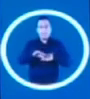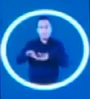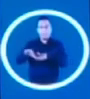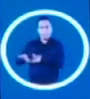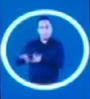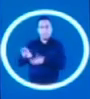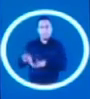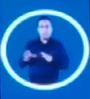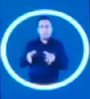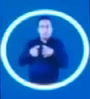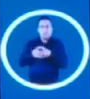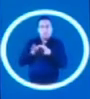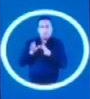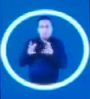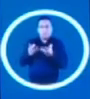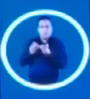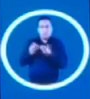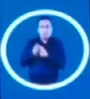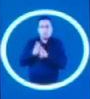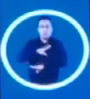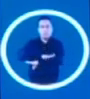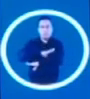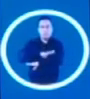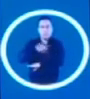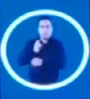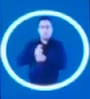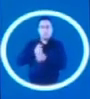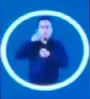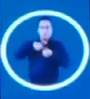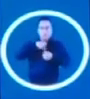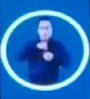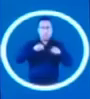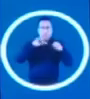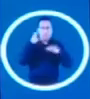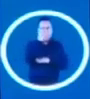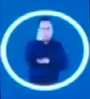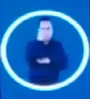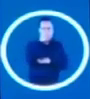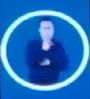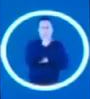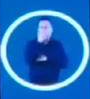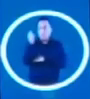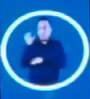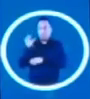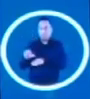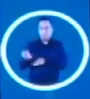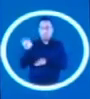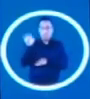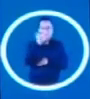representantes del cuerpo diplomático acreditado en Colombia y demás representantes de